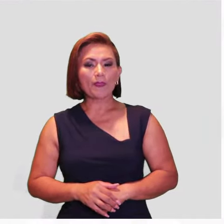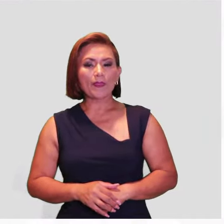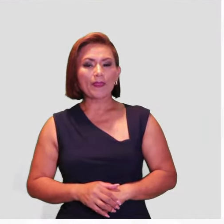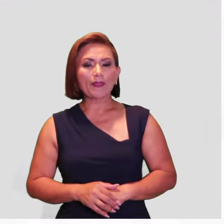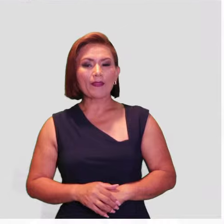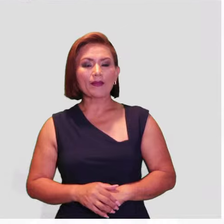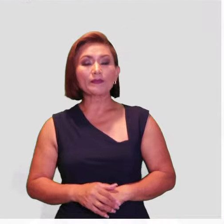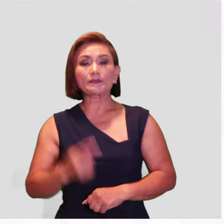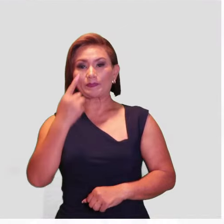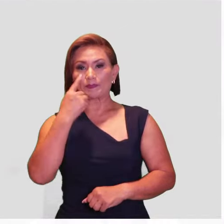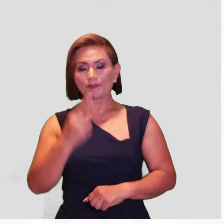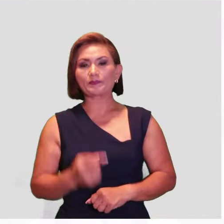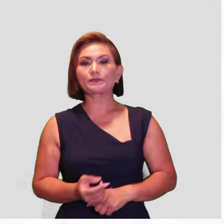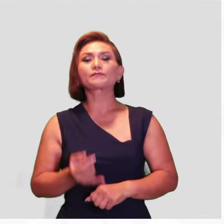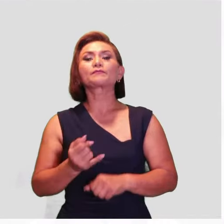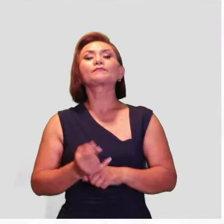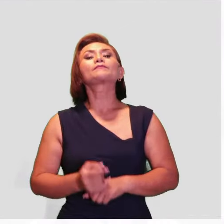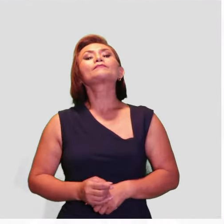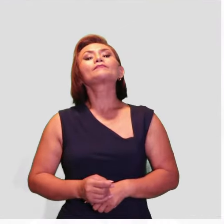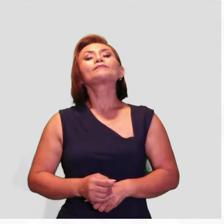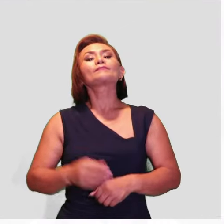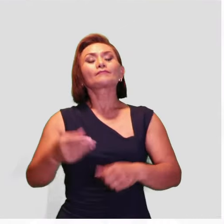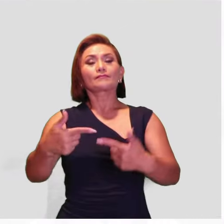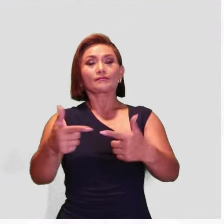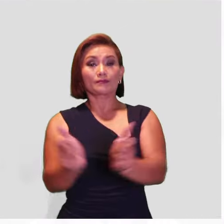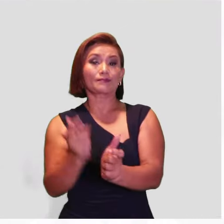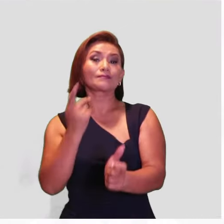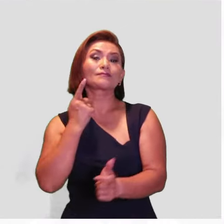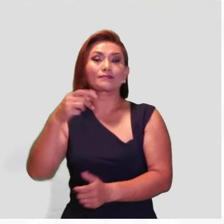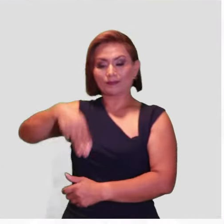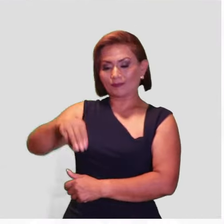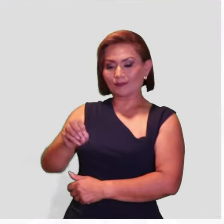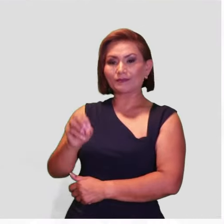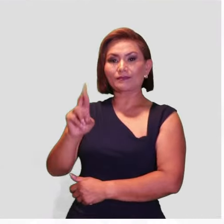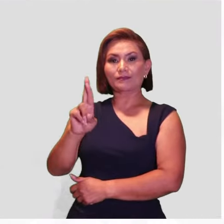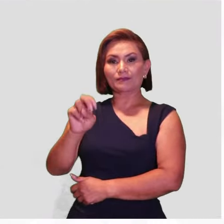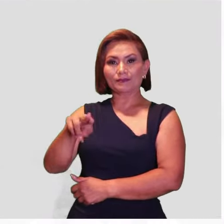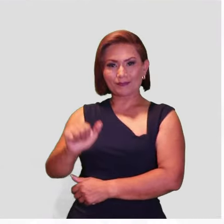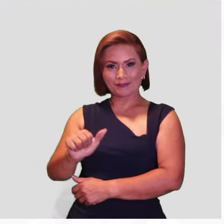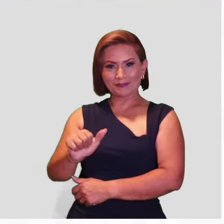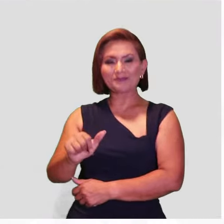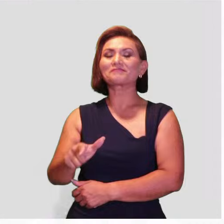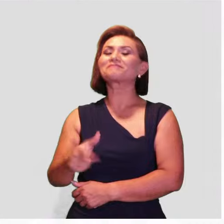Cinco de cinco en Morena, este 2 de junio. Vota por Juan Alvarado.